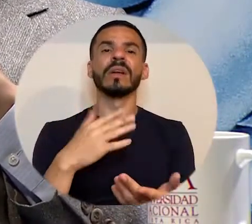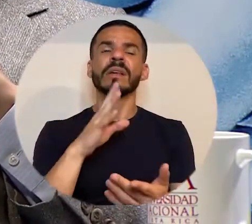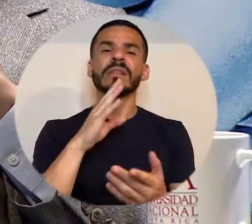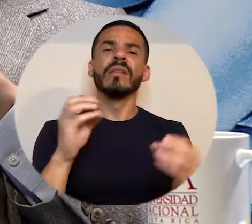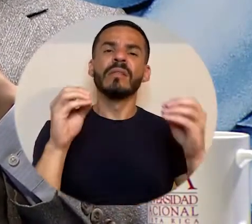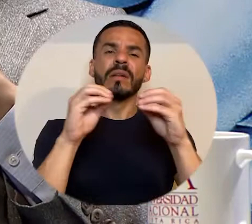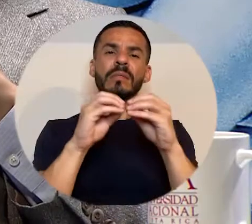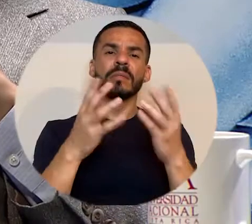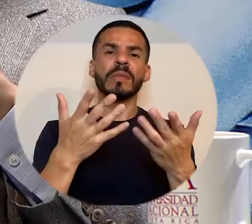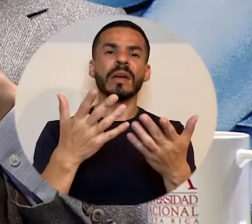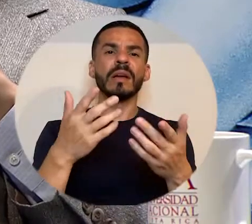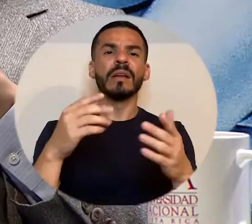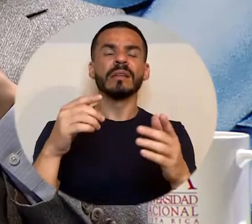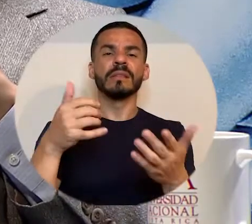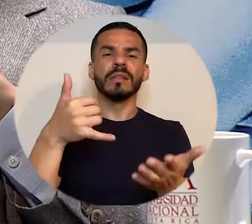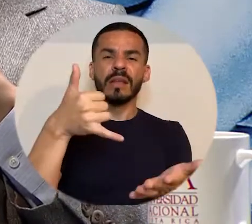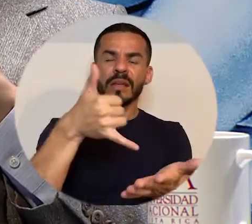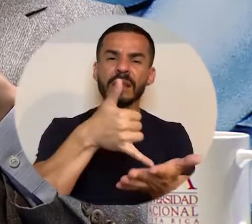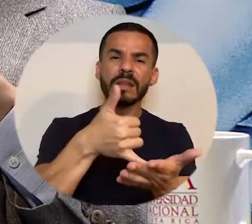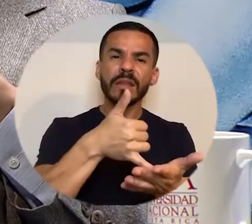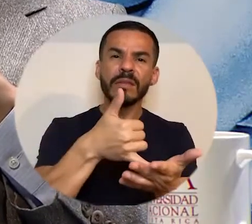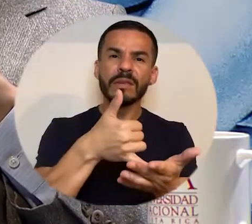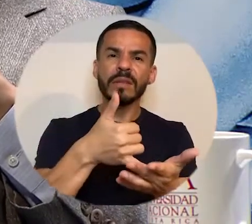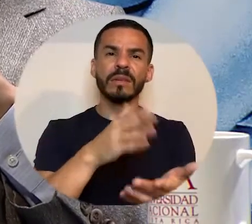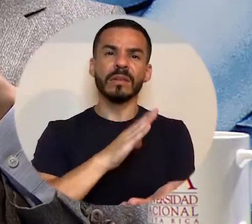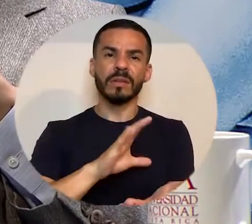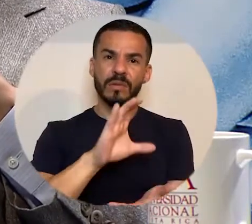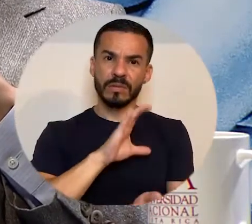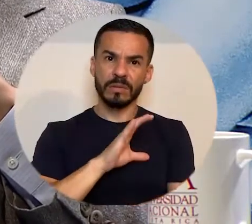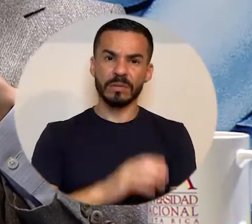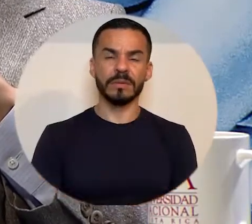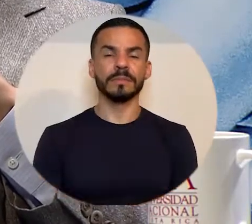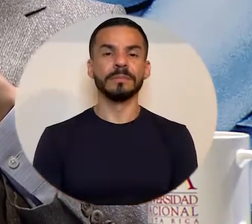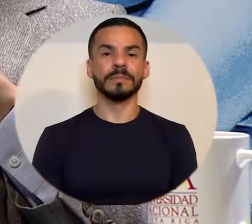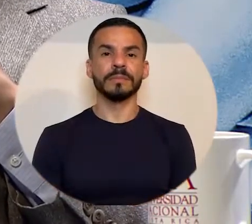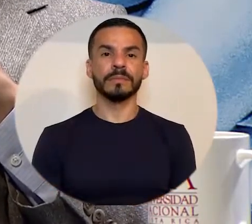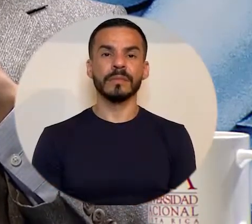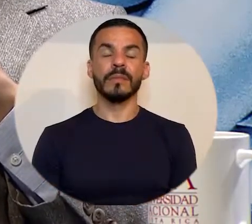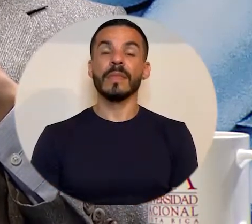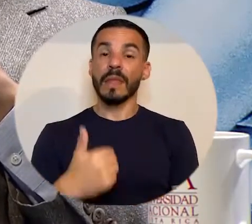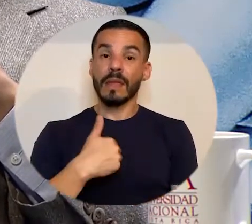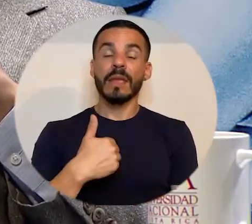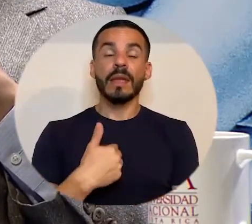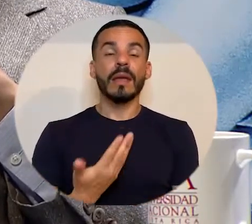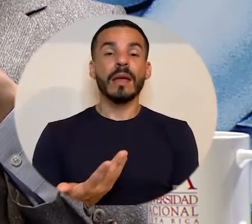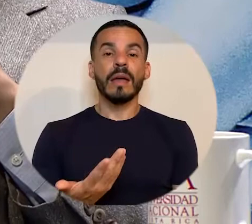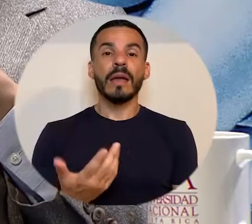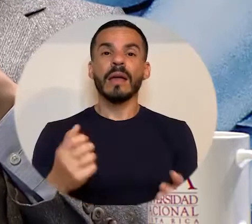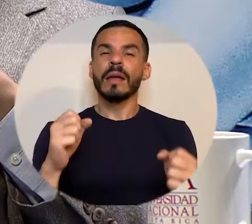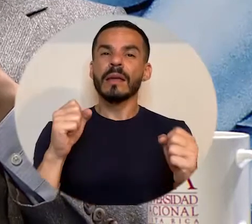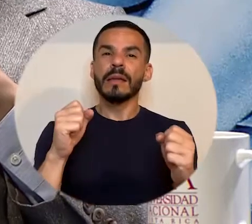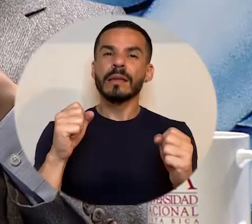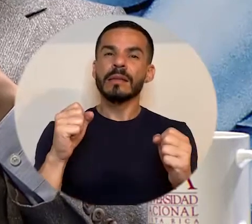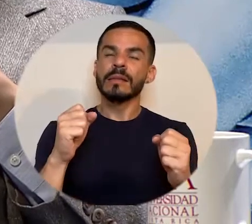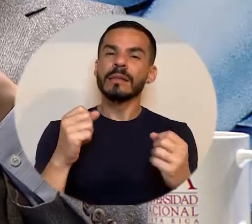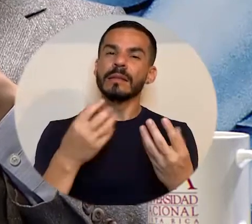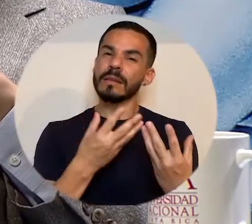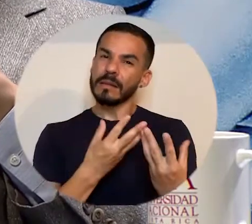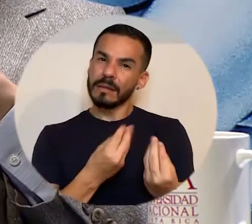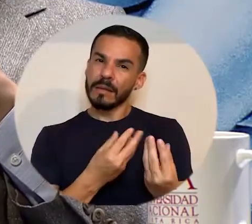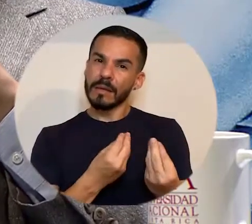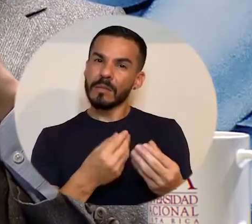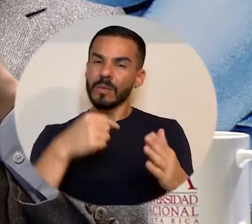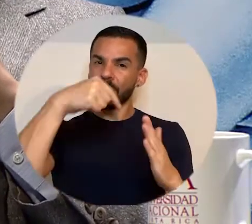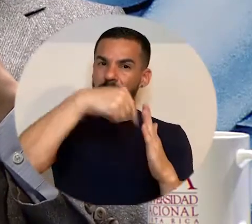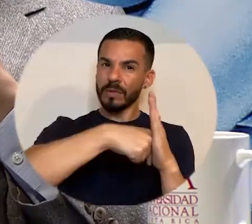habla cada vez más de un deterioro de las condiciones y existe un miedo